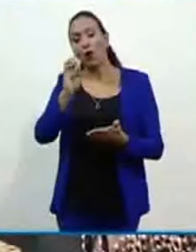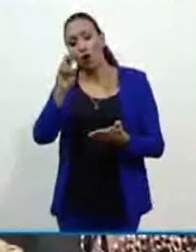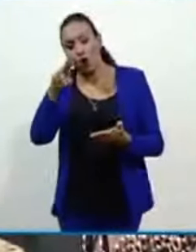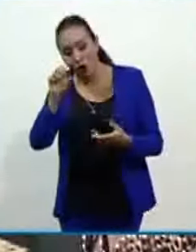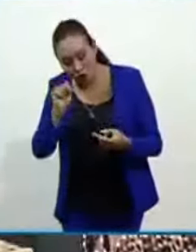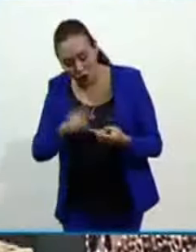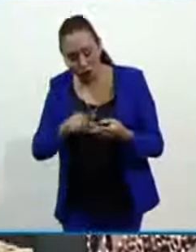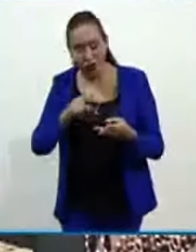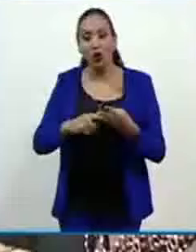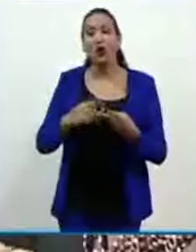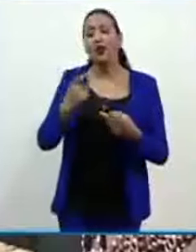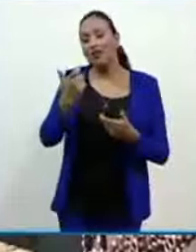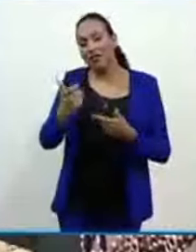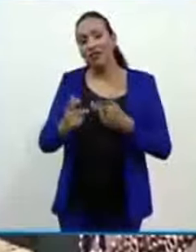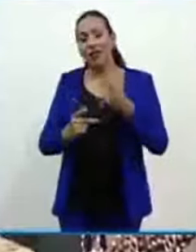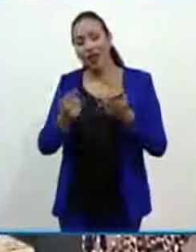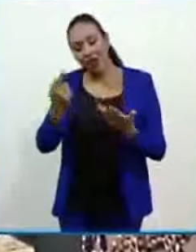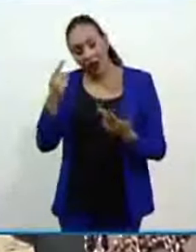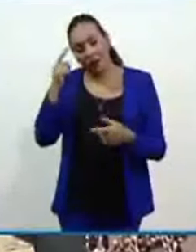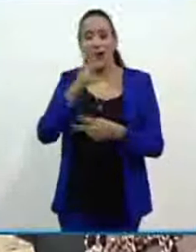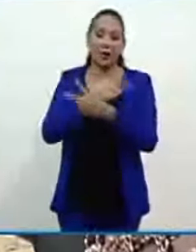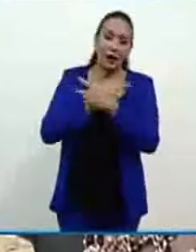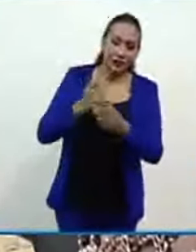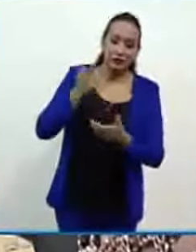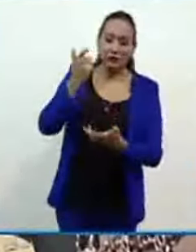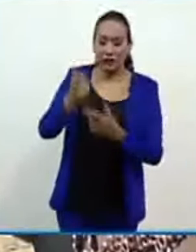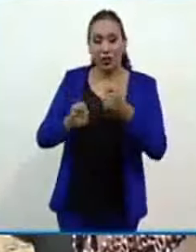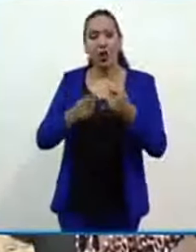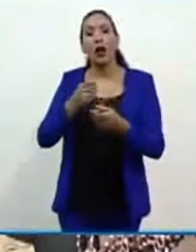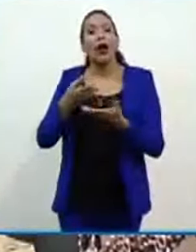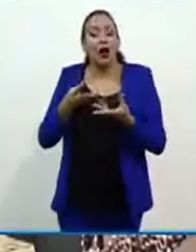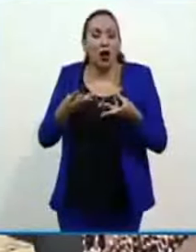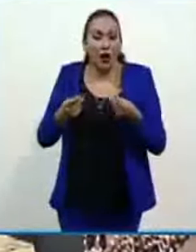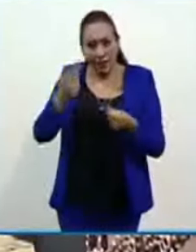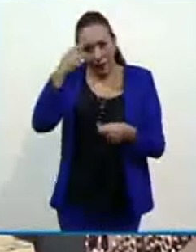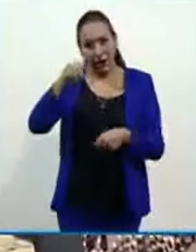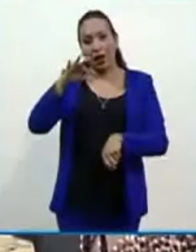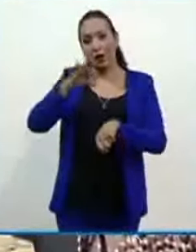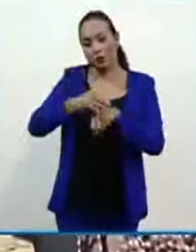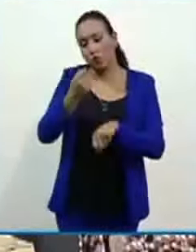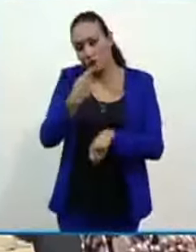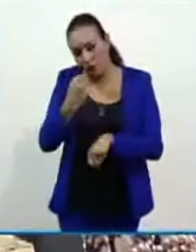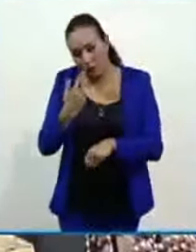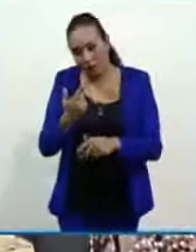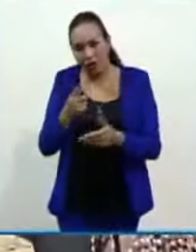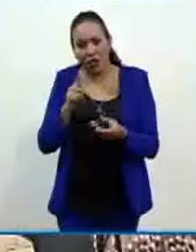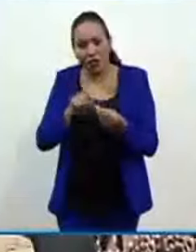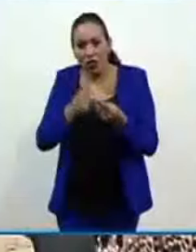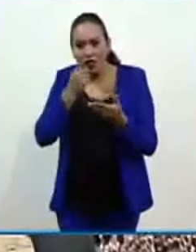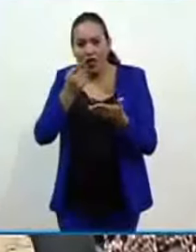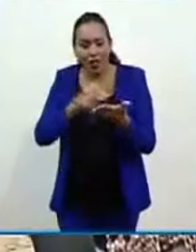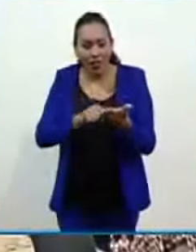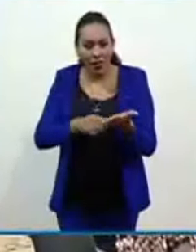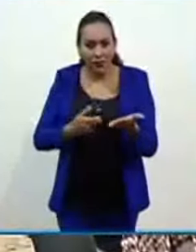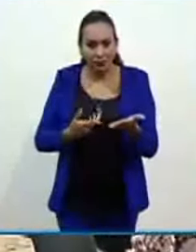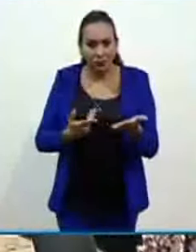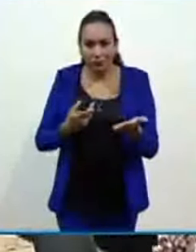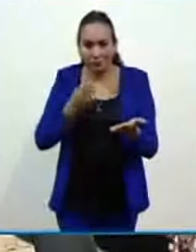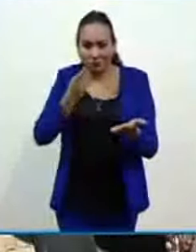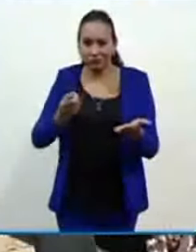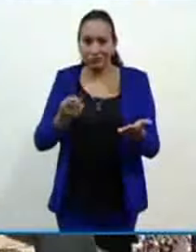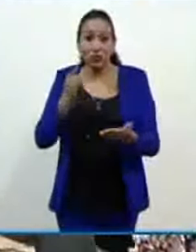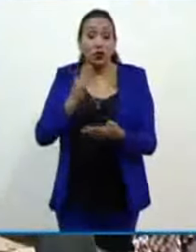del FORI, ni lo del 66, ni gastos médicos mayores. Y por lo tanto, pues lógico, por